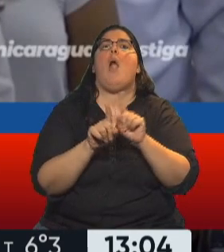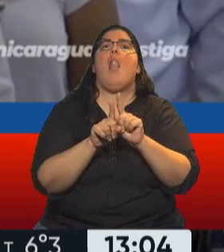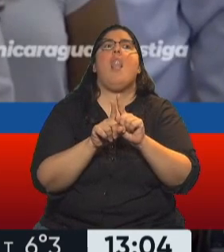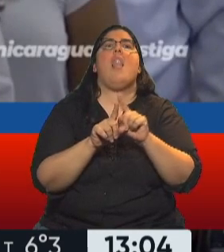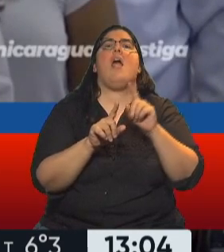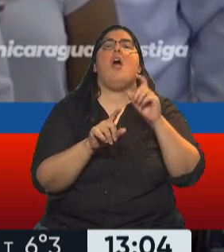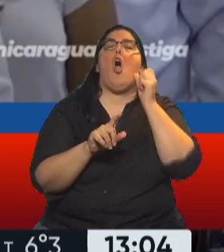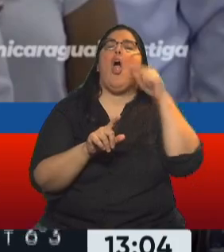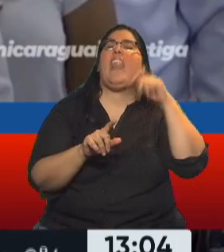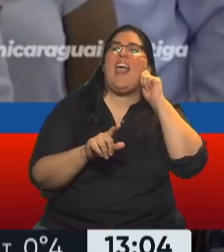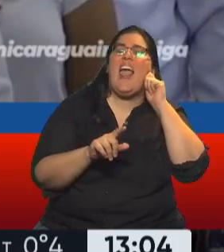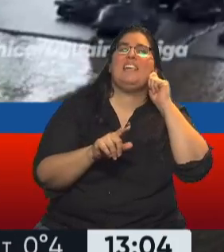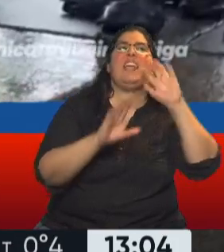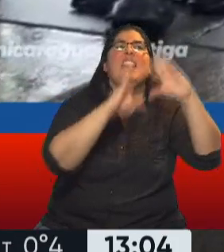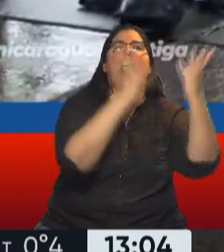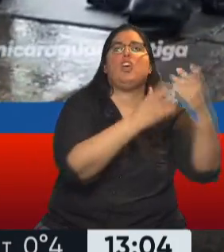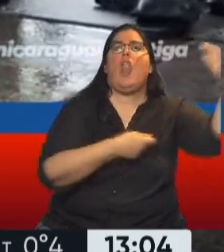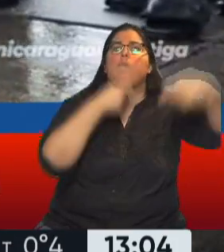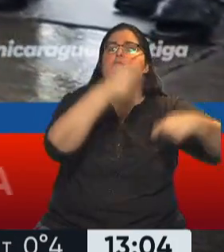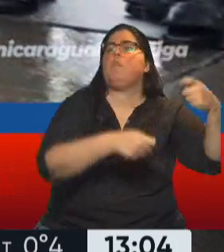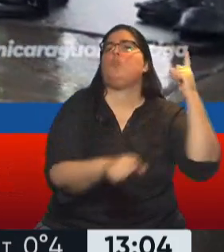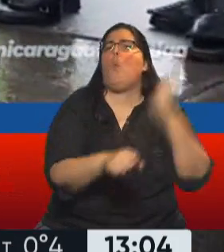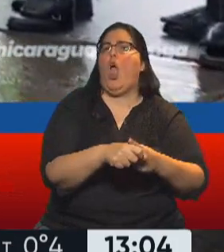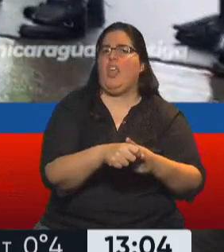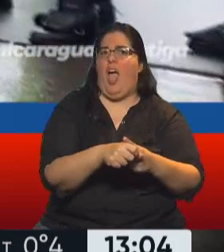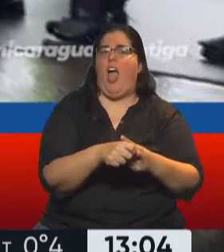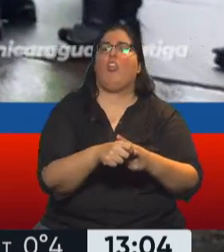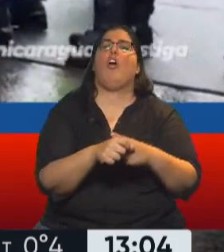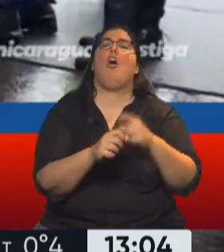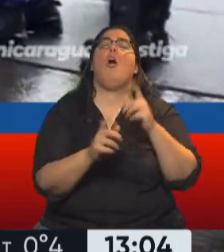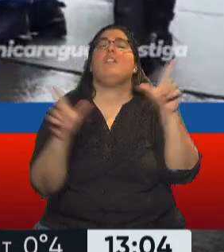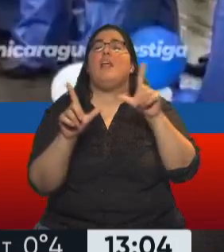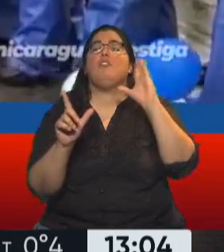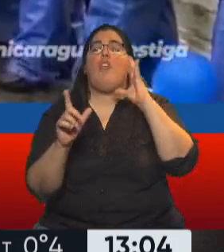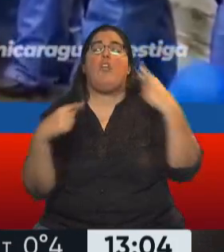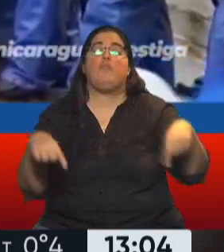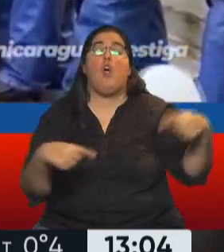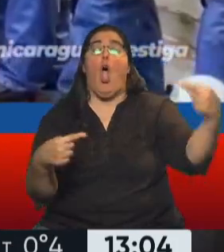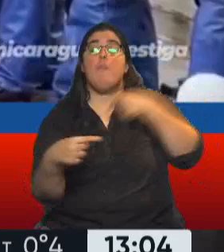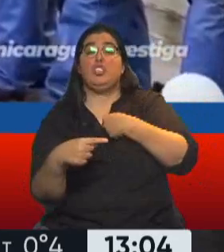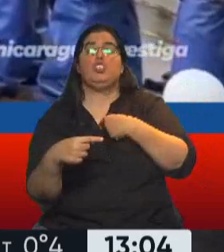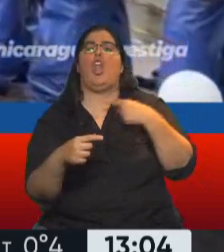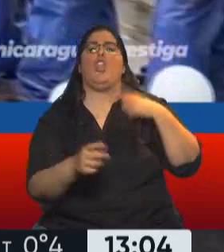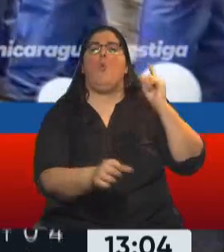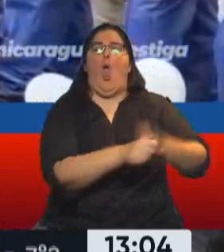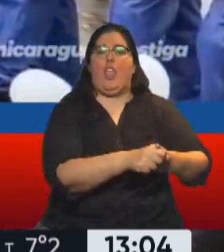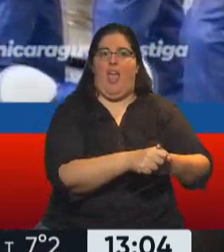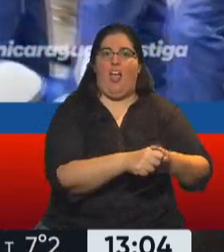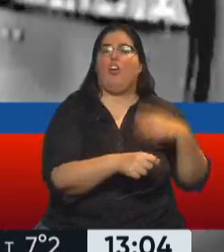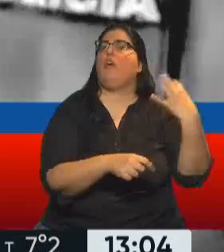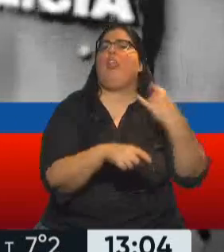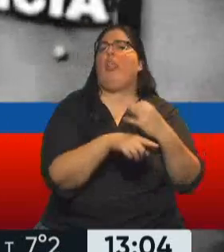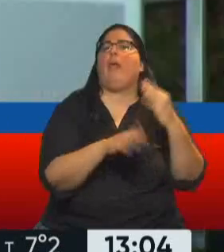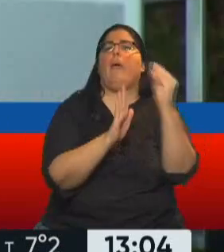las ONGs, medios y opositores y obliga a los organismos de esta índole a registrarse como tales para